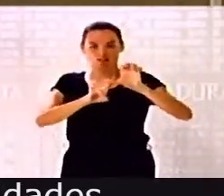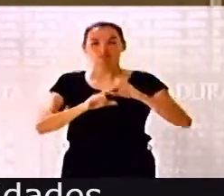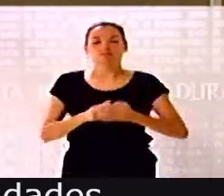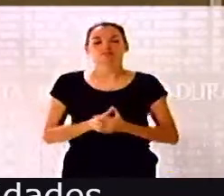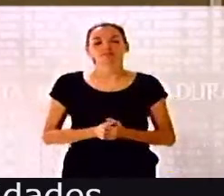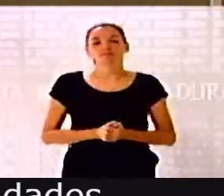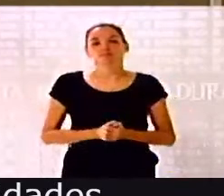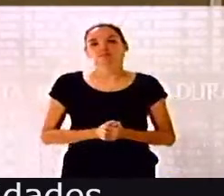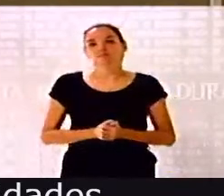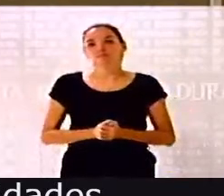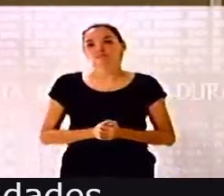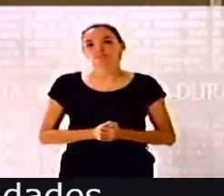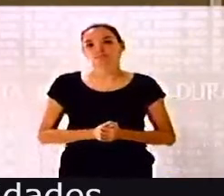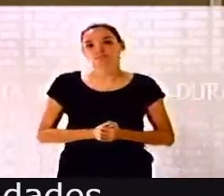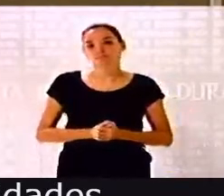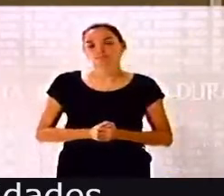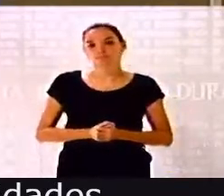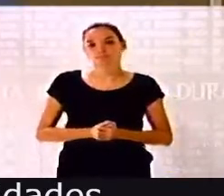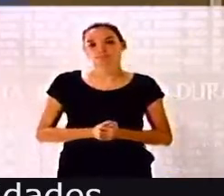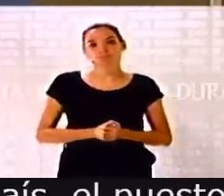15.